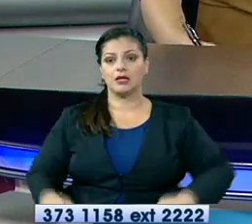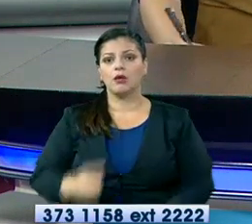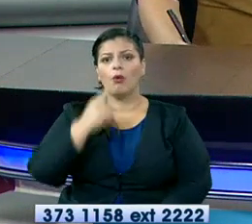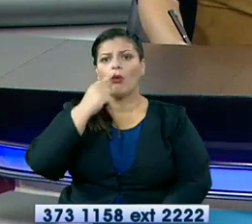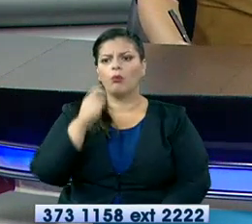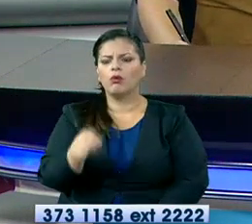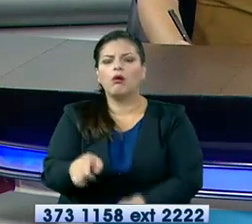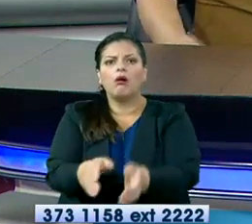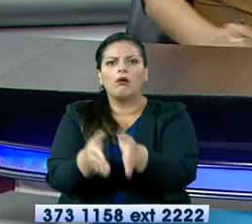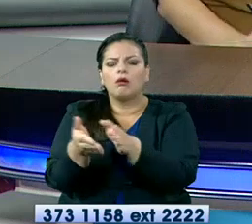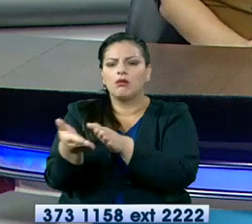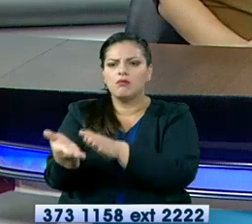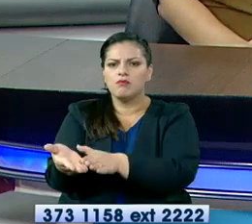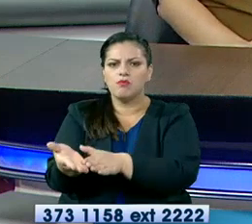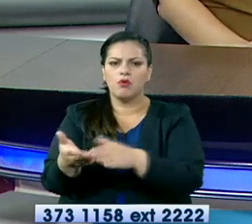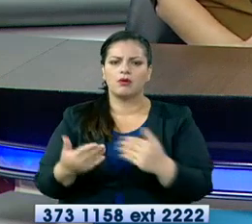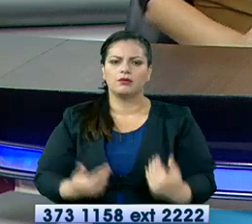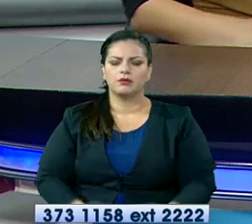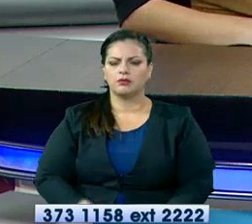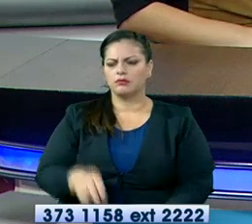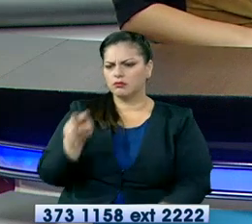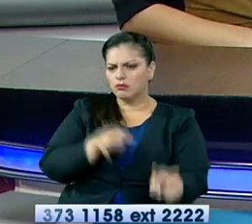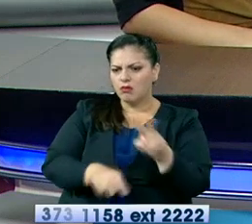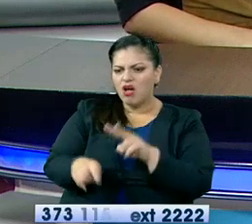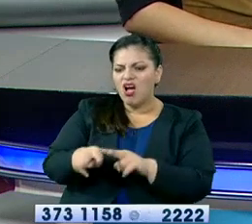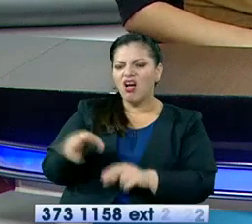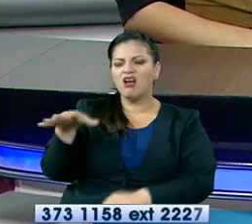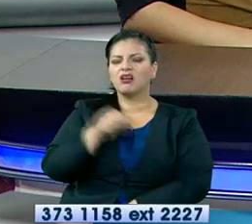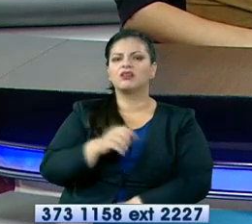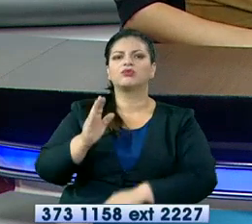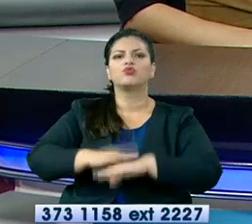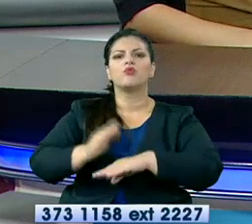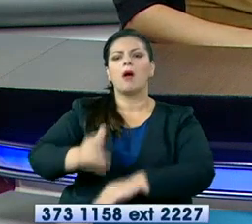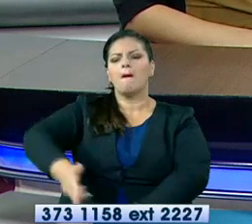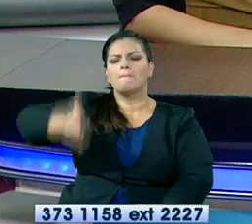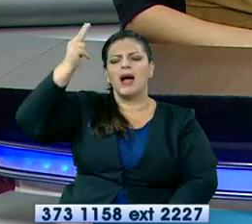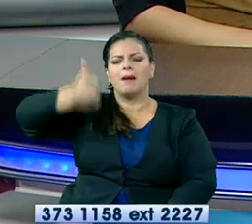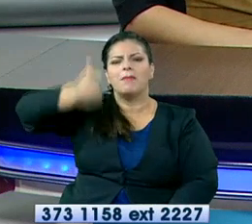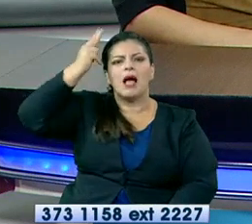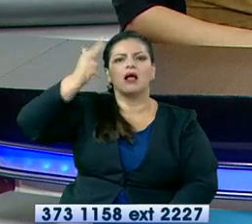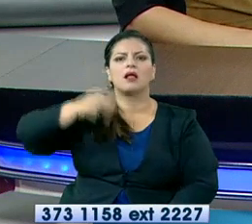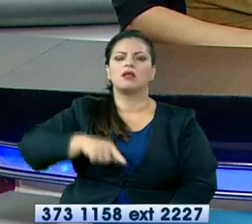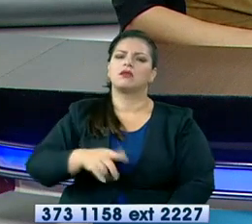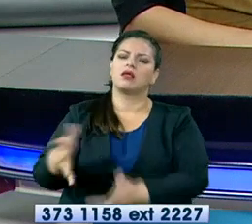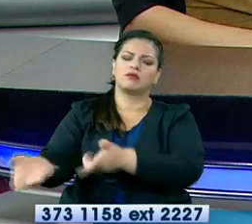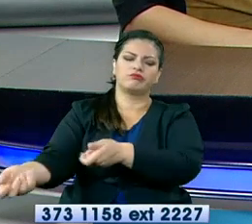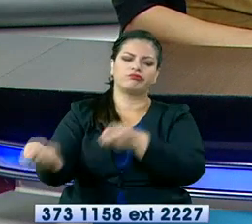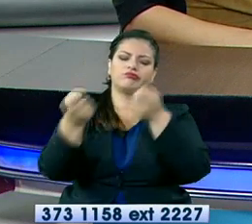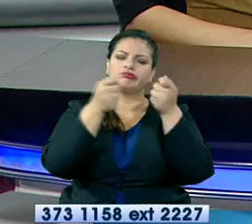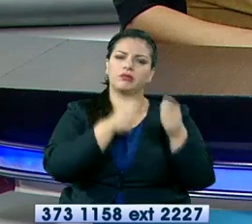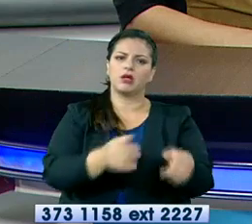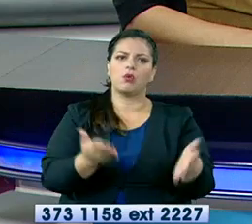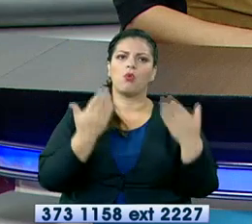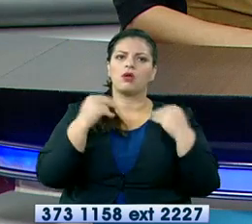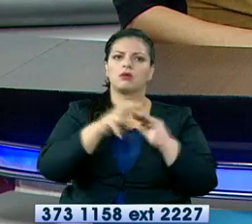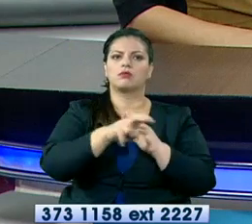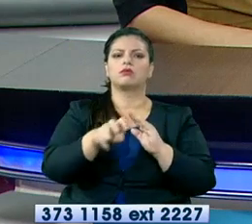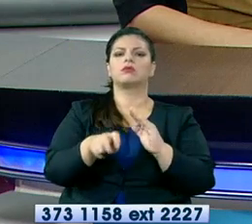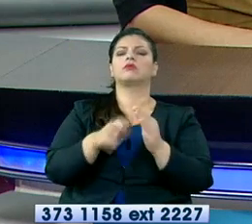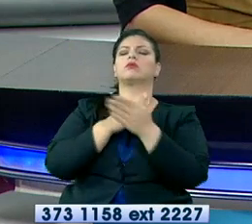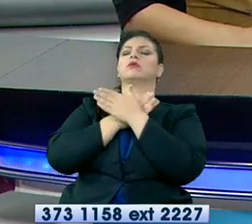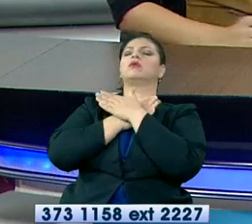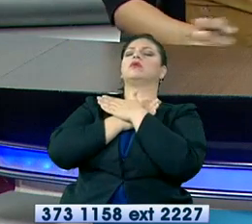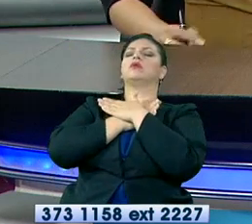impactos de bala fue trasladado a Guayaquil y hasta el cierre de nuestra emisión informativa no había sido identificado.